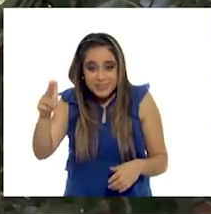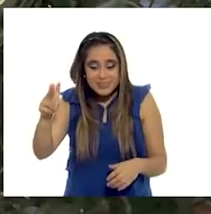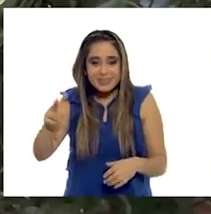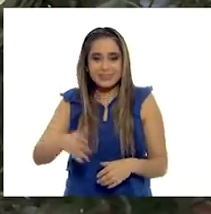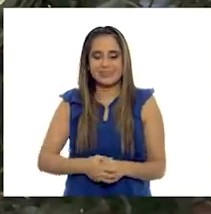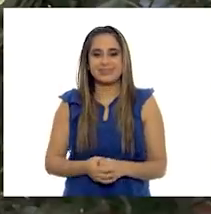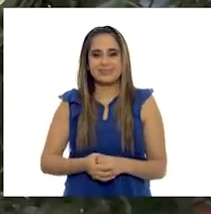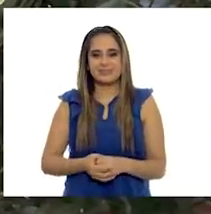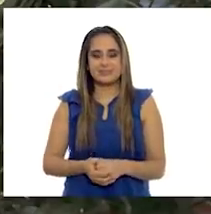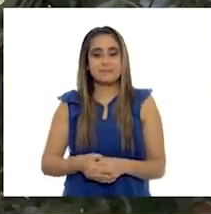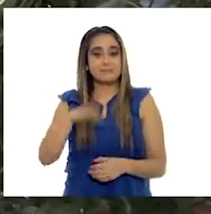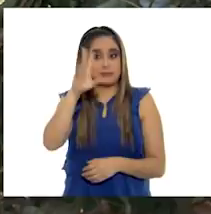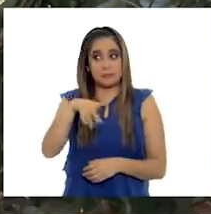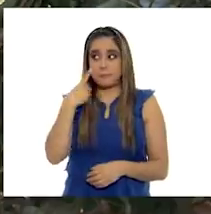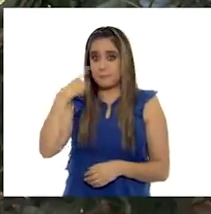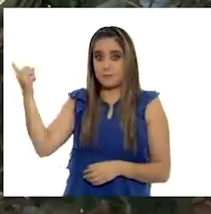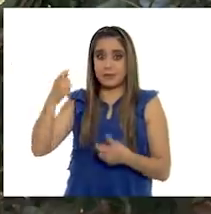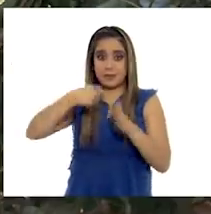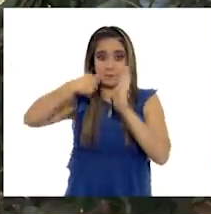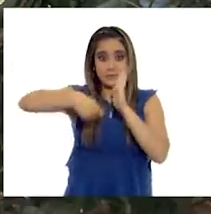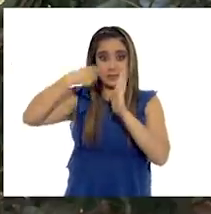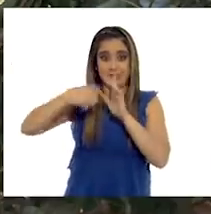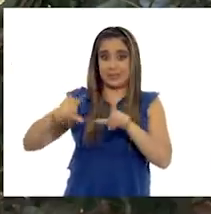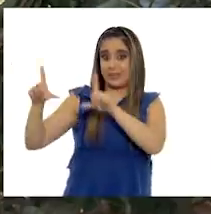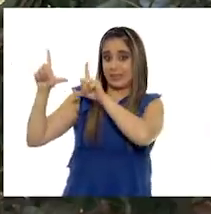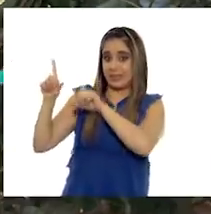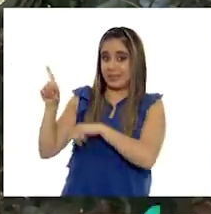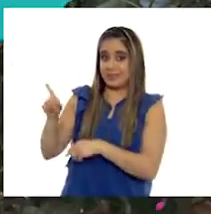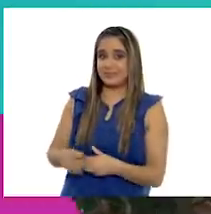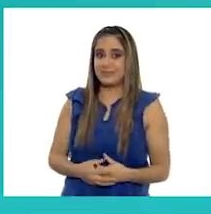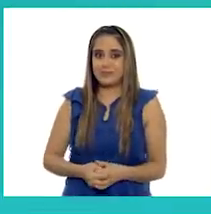¡Hola! Vamos a ver el siguiente video.